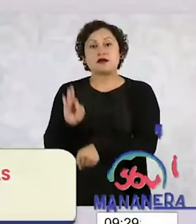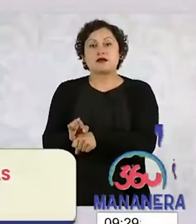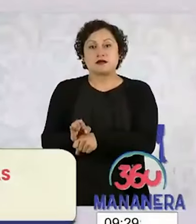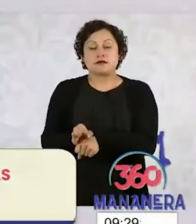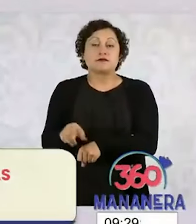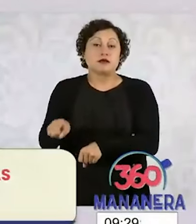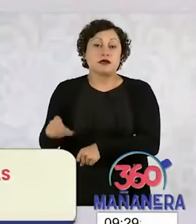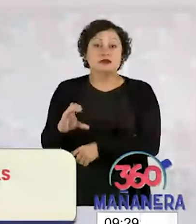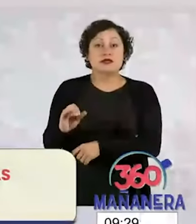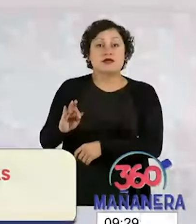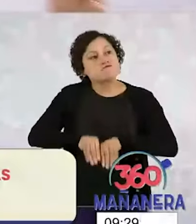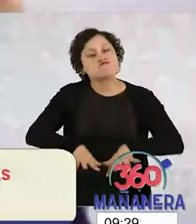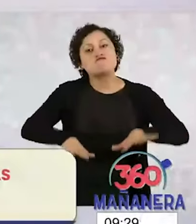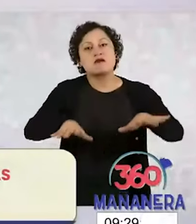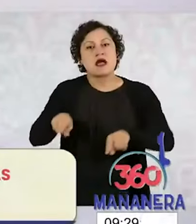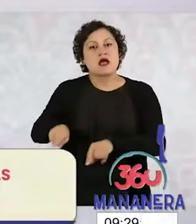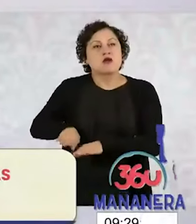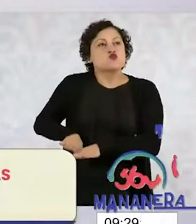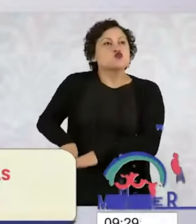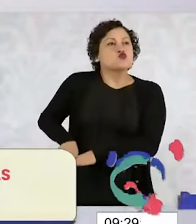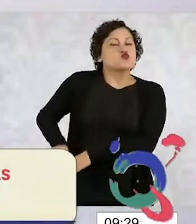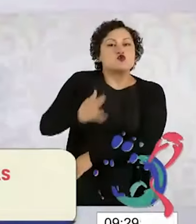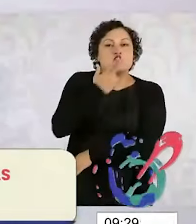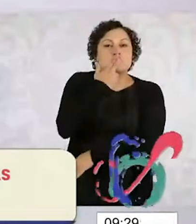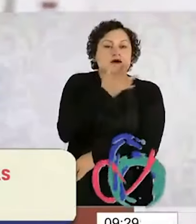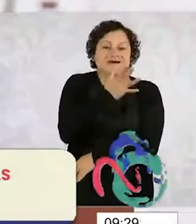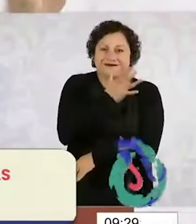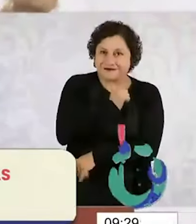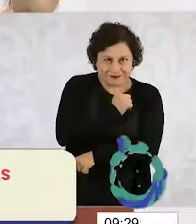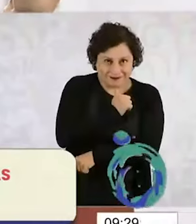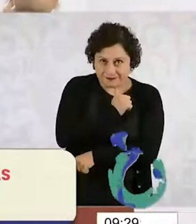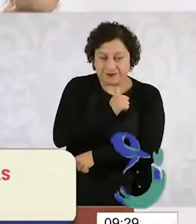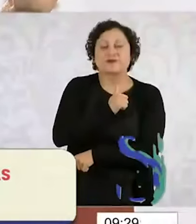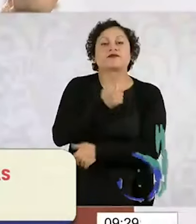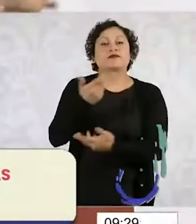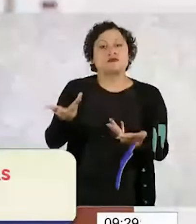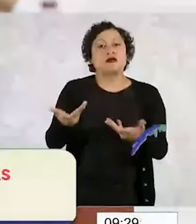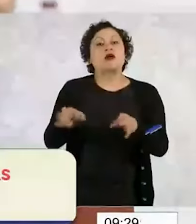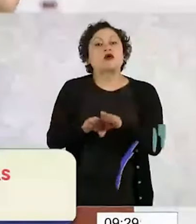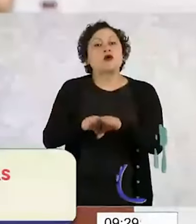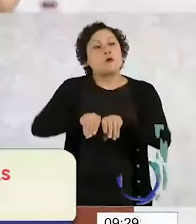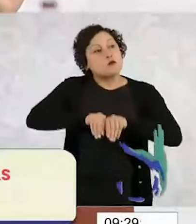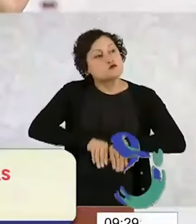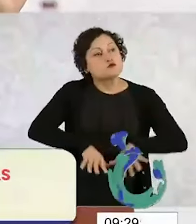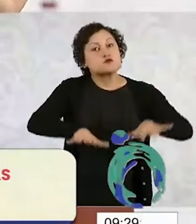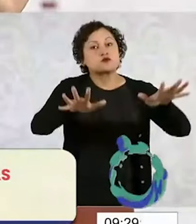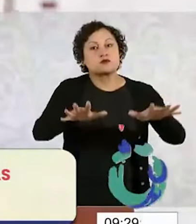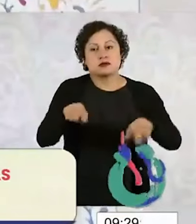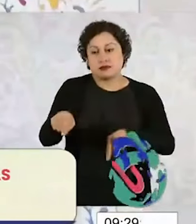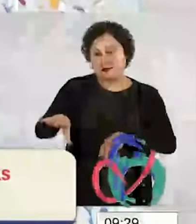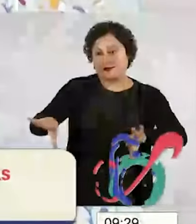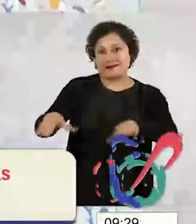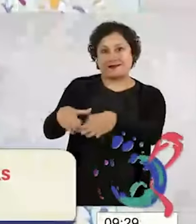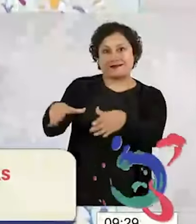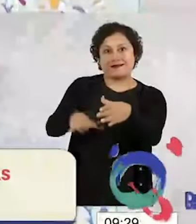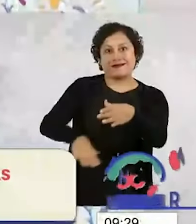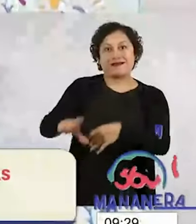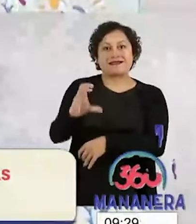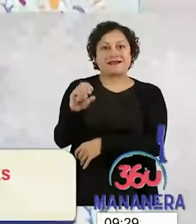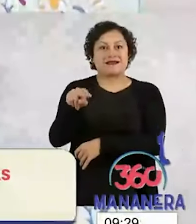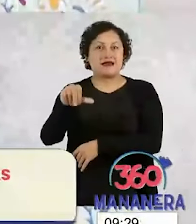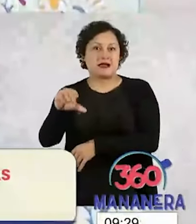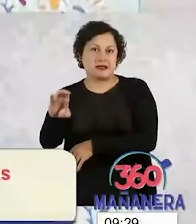quien despacha la energía quién decide Qué pasa por las redes de transmisión el se nace antes se